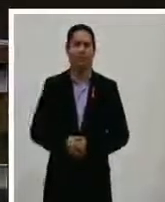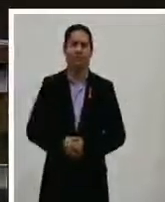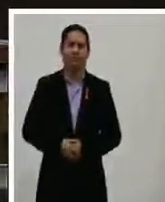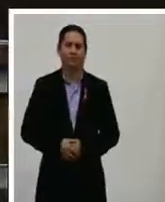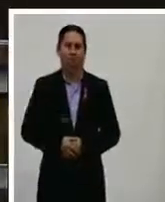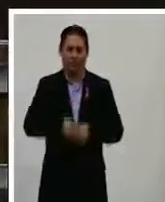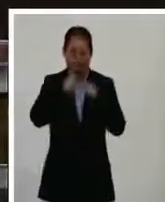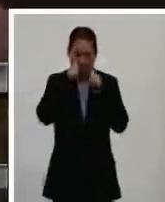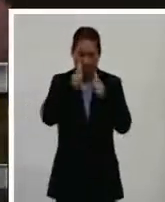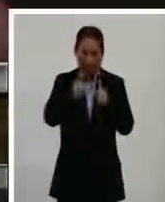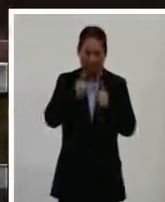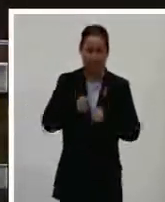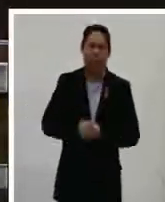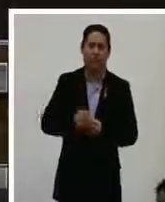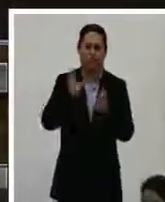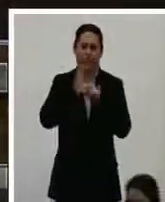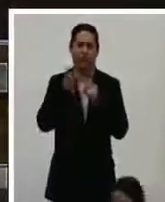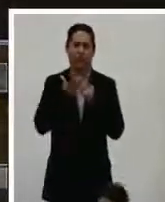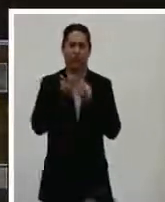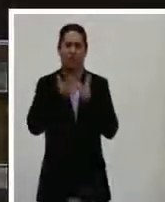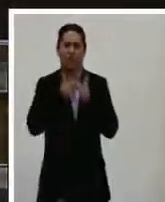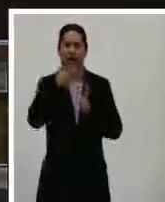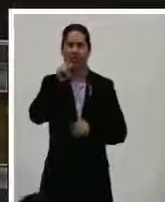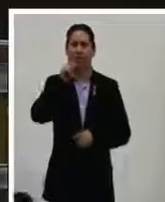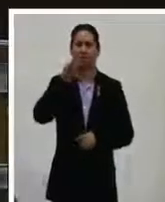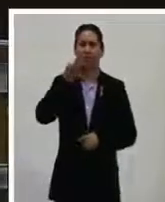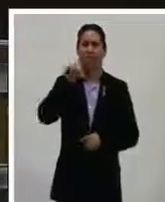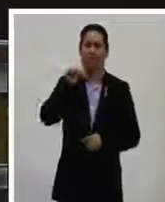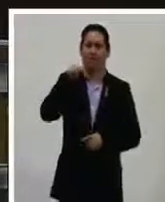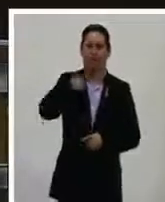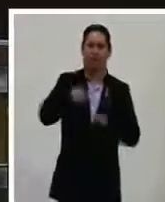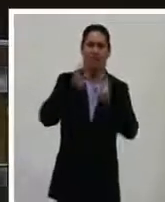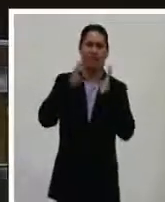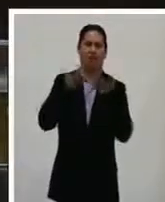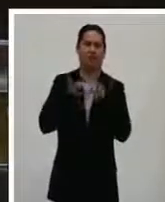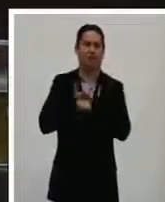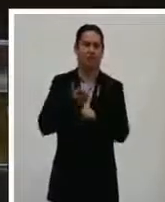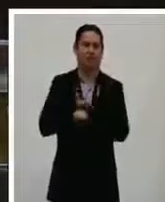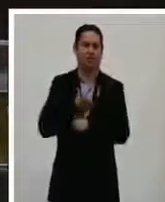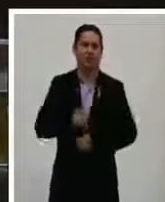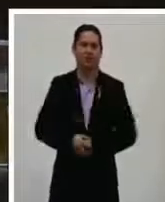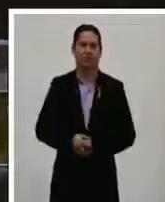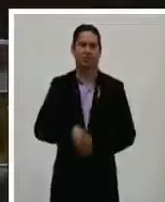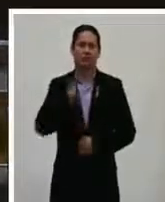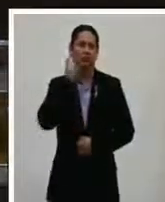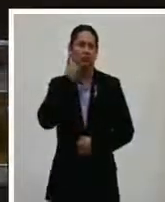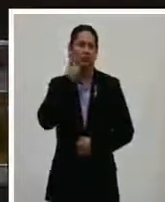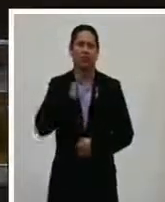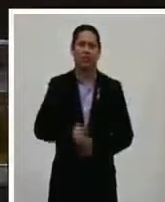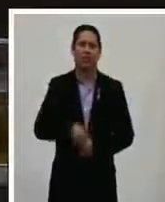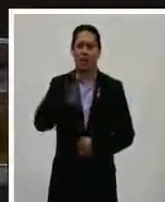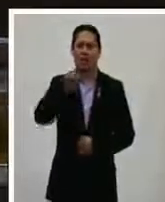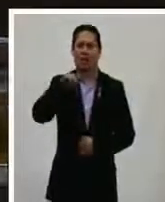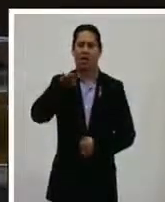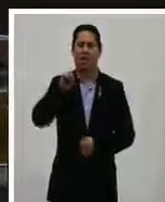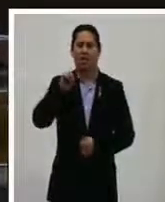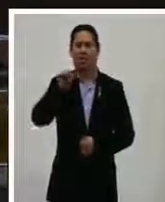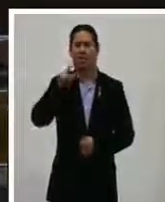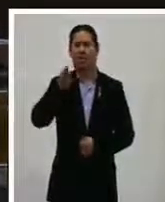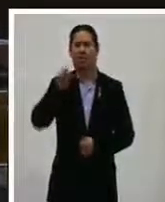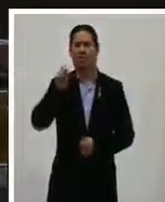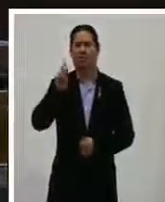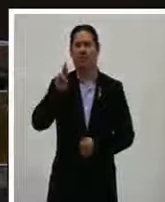atentamente por la comisión de hacienda de este honorable congreso del estado diputado emilio salazar